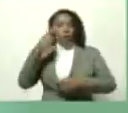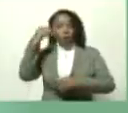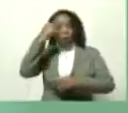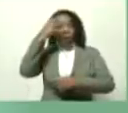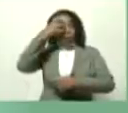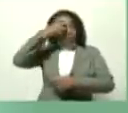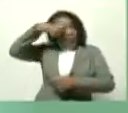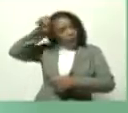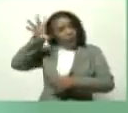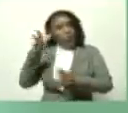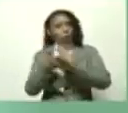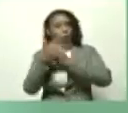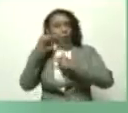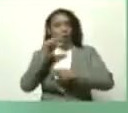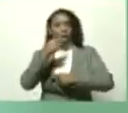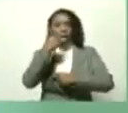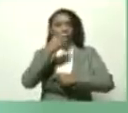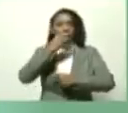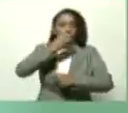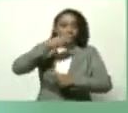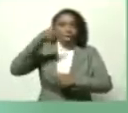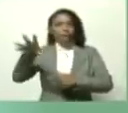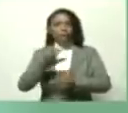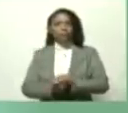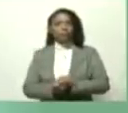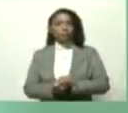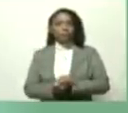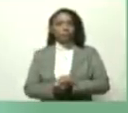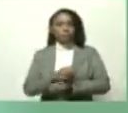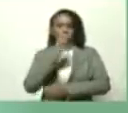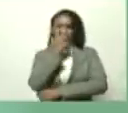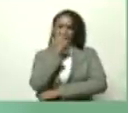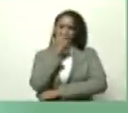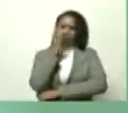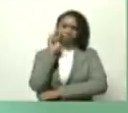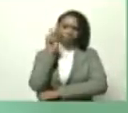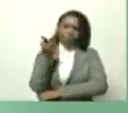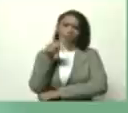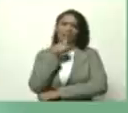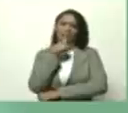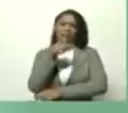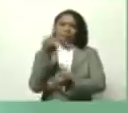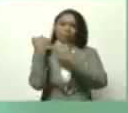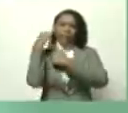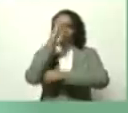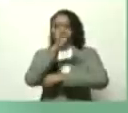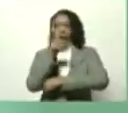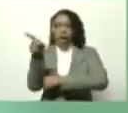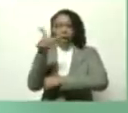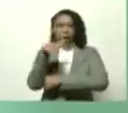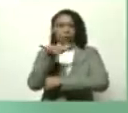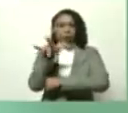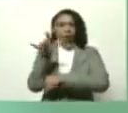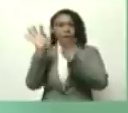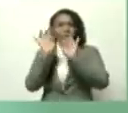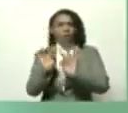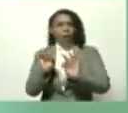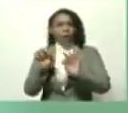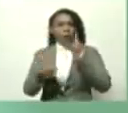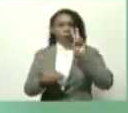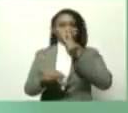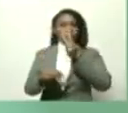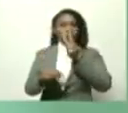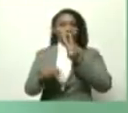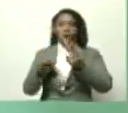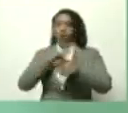del arrancamiento de lengua. Es muy curioso que quien es el responsable directo de todos estos desmanes que hemos visto